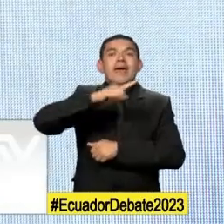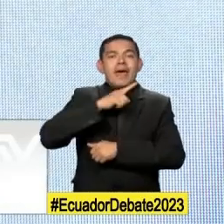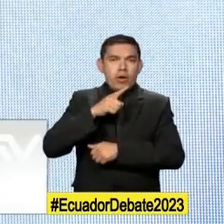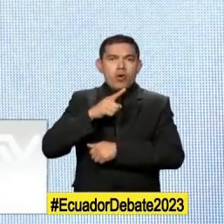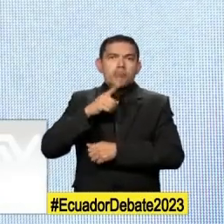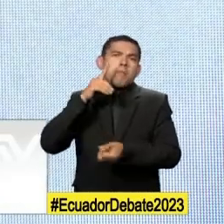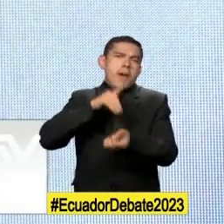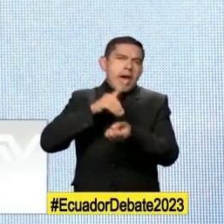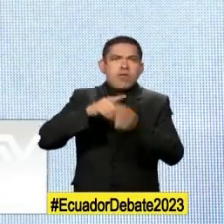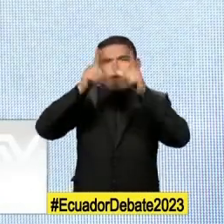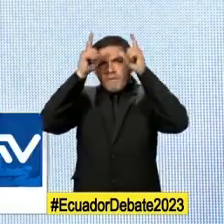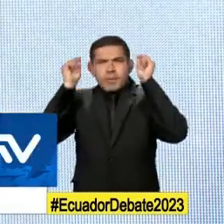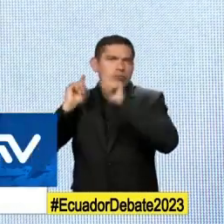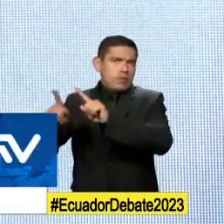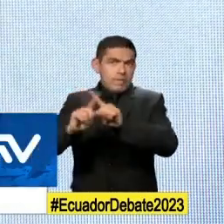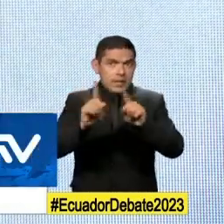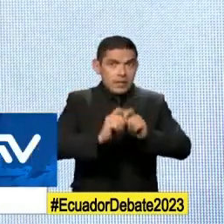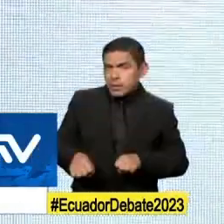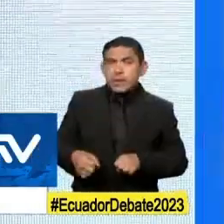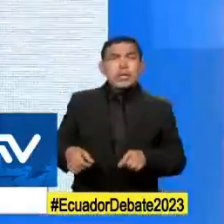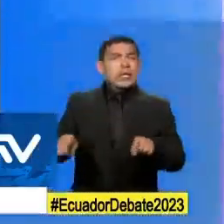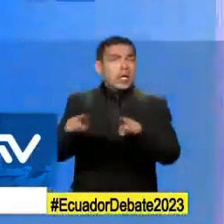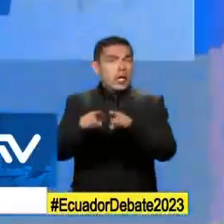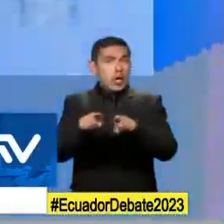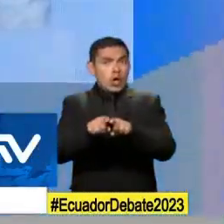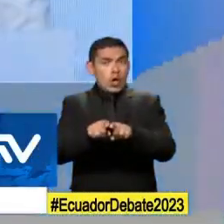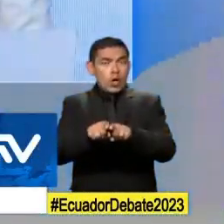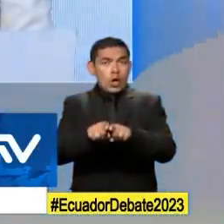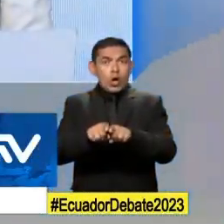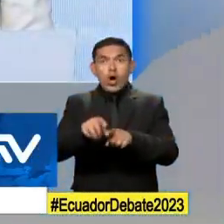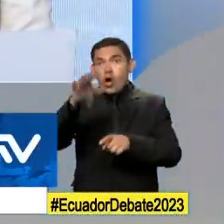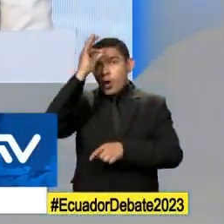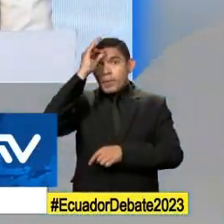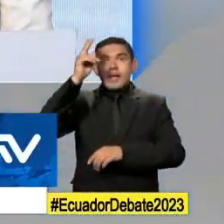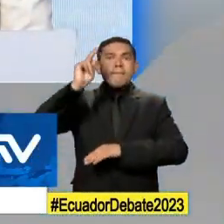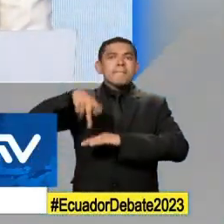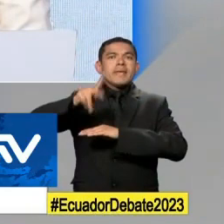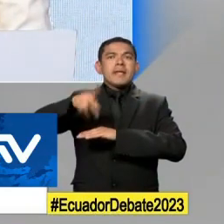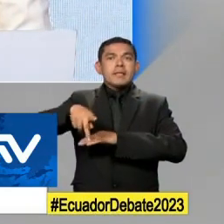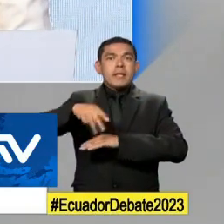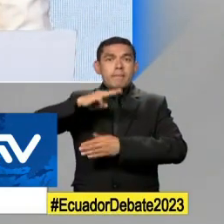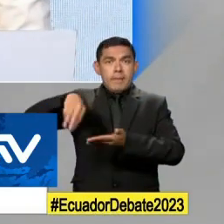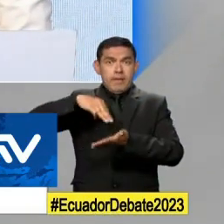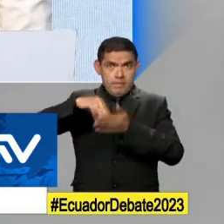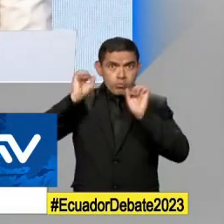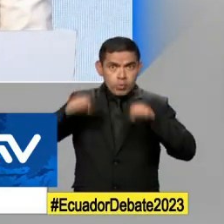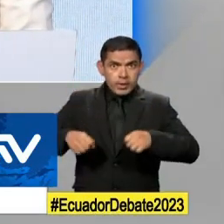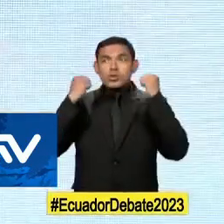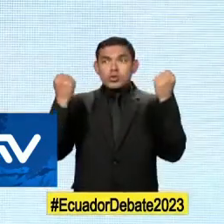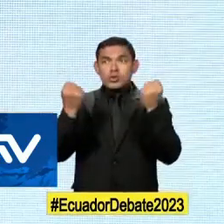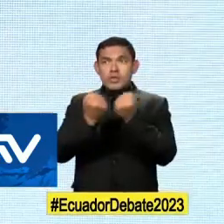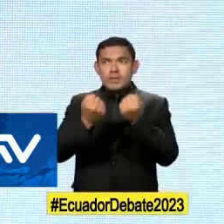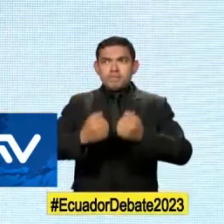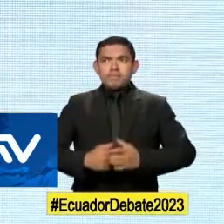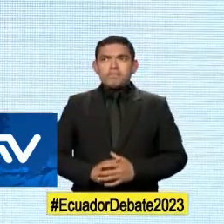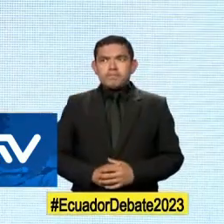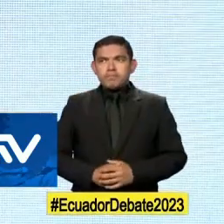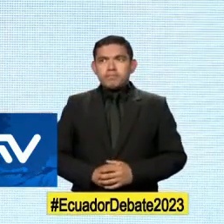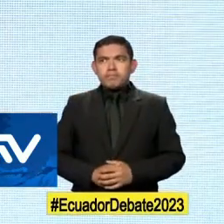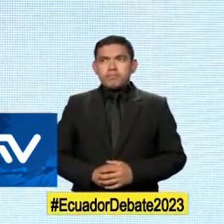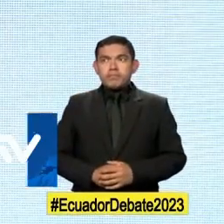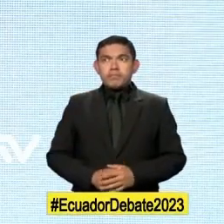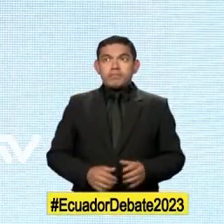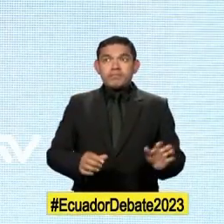confrontación de ideas que permita al electorado conocer las capacidades de Daniel Novoa y Luisa González al cierre del